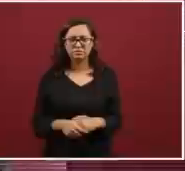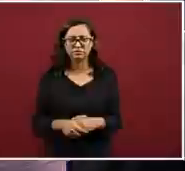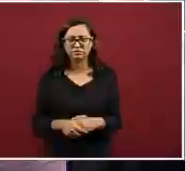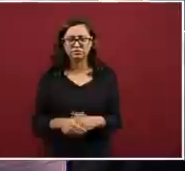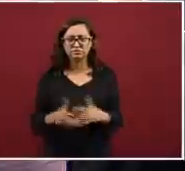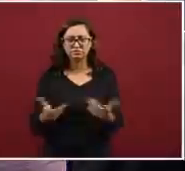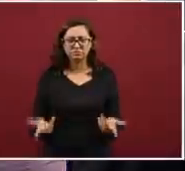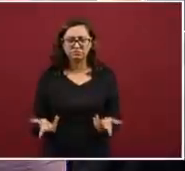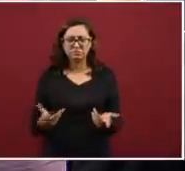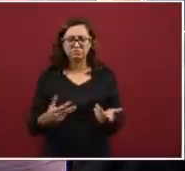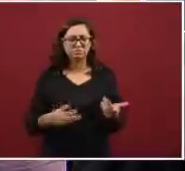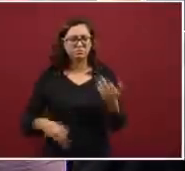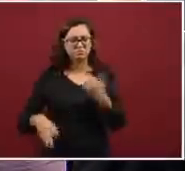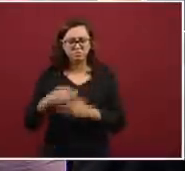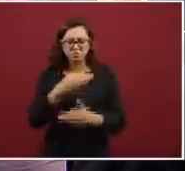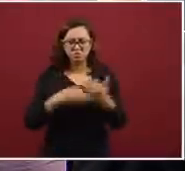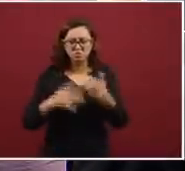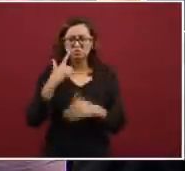estamos haciendo todo un esfuerzo